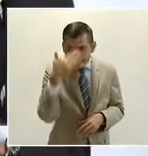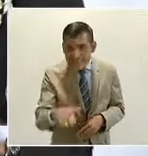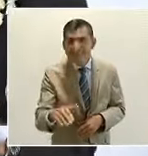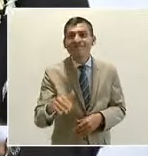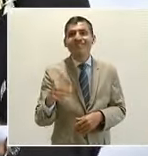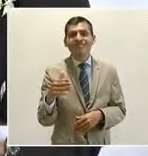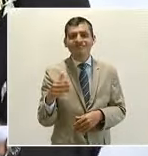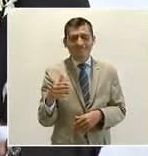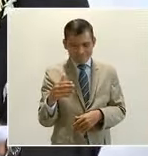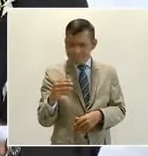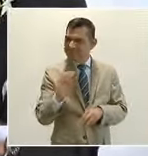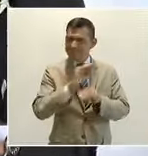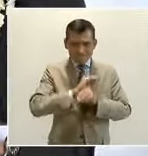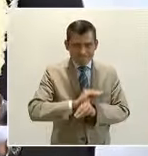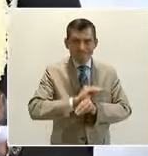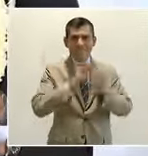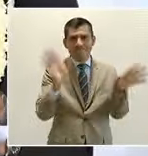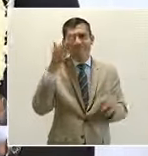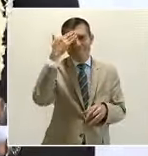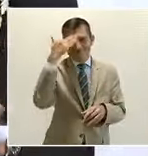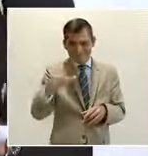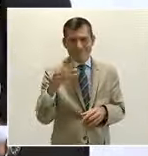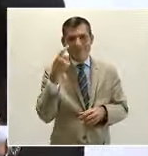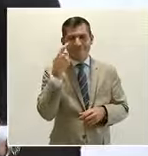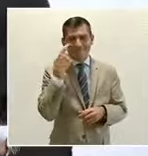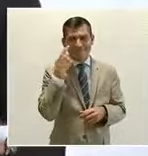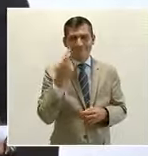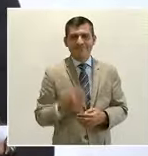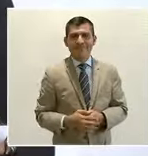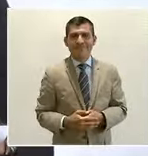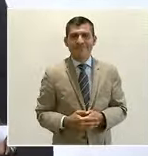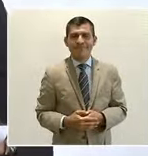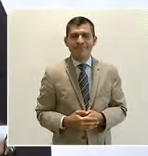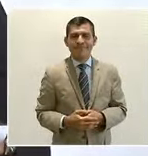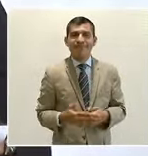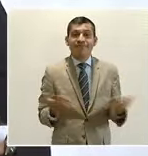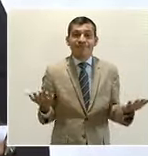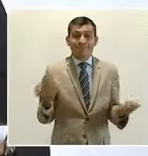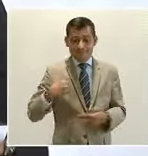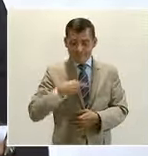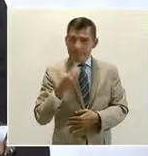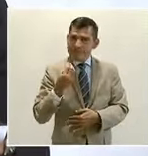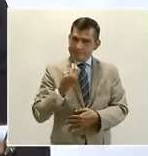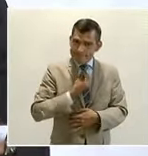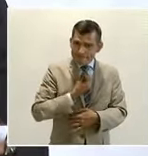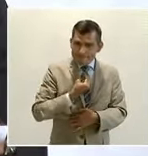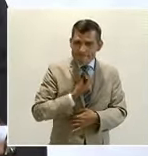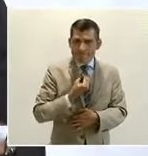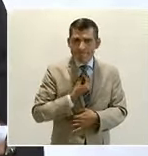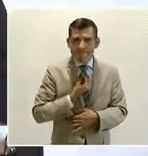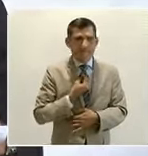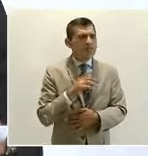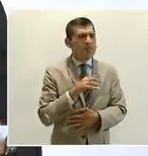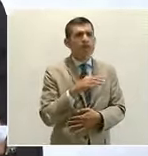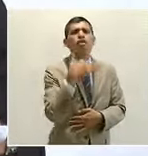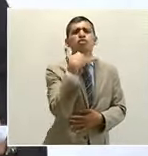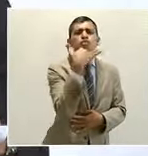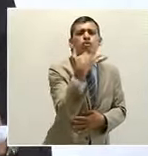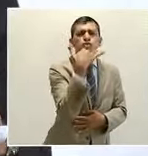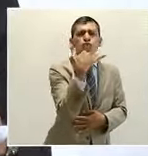se sepa con mucha Claridad miren aguantamos si se trata de corrupción